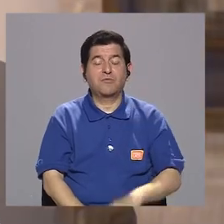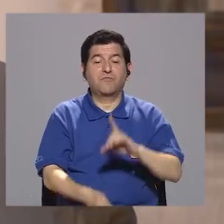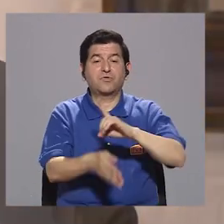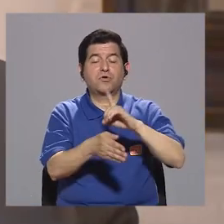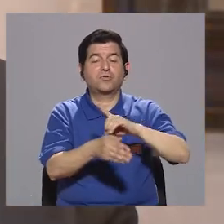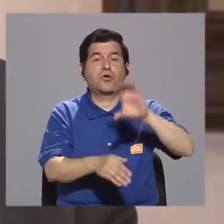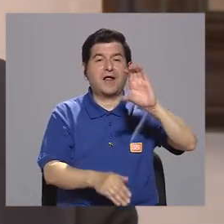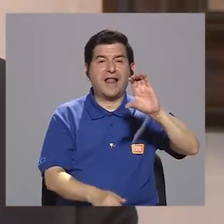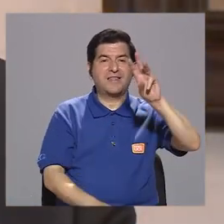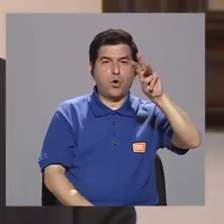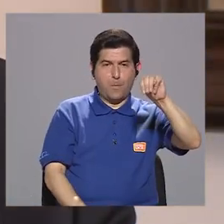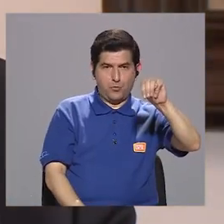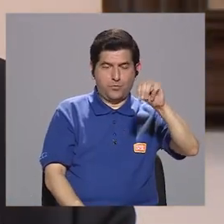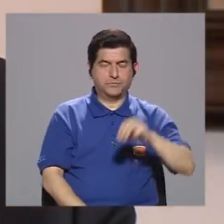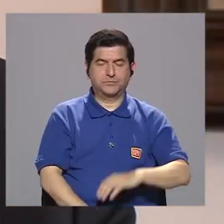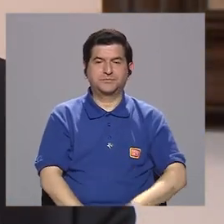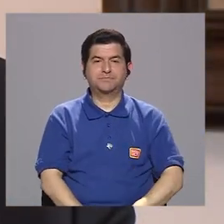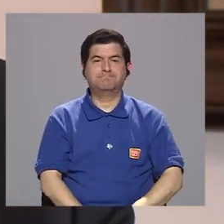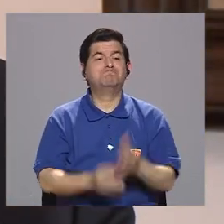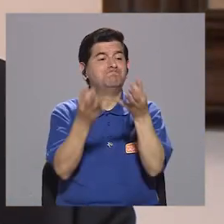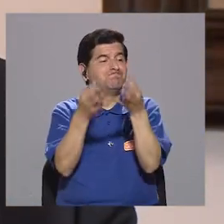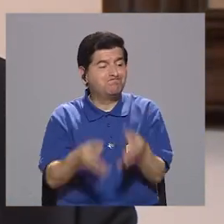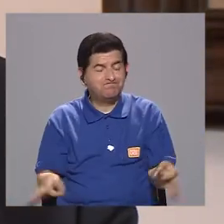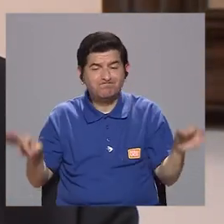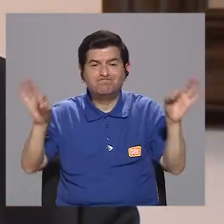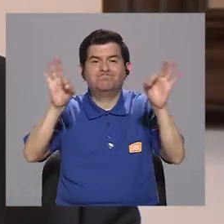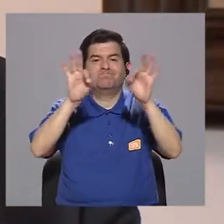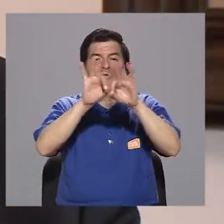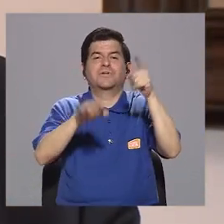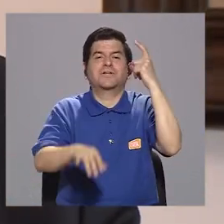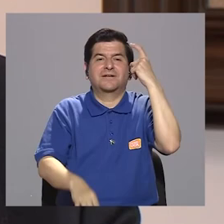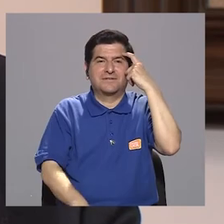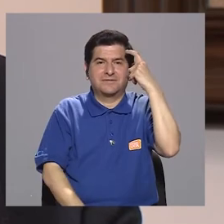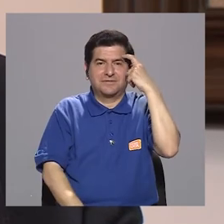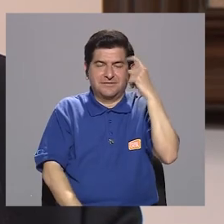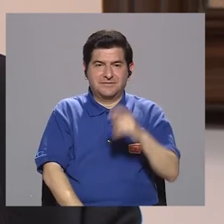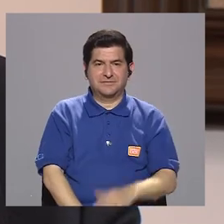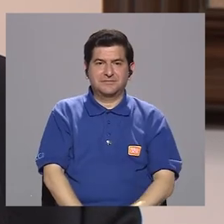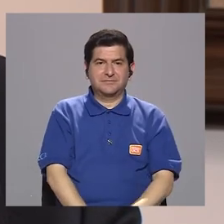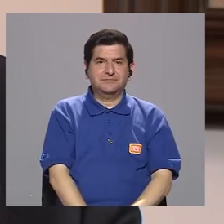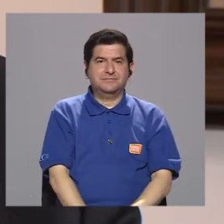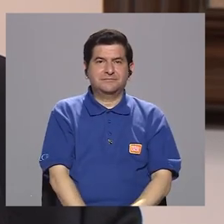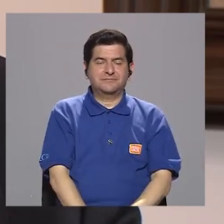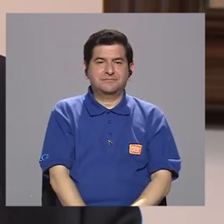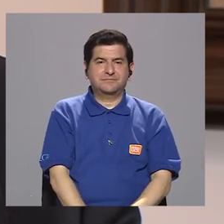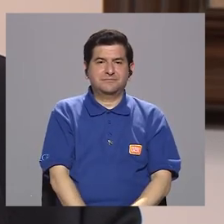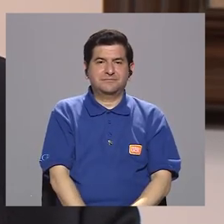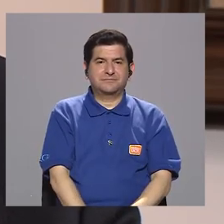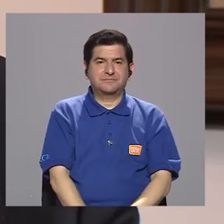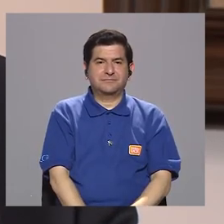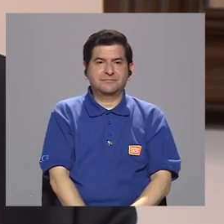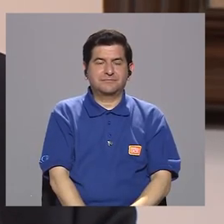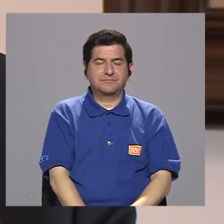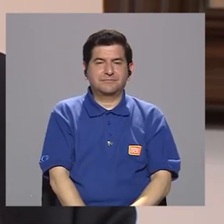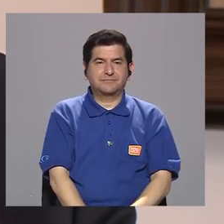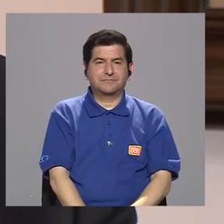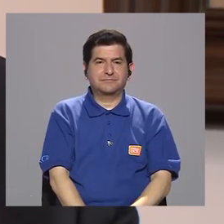Muñoz, que ahí que es importante pensar que cuando publicaron